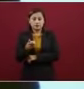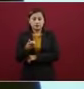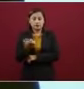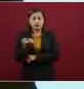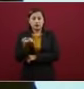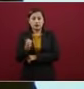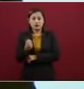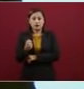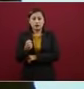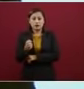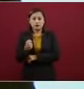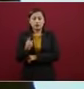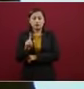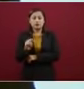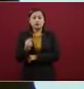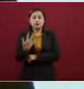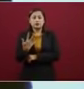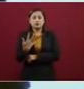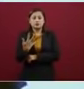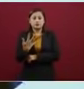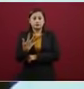Enero, 75.